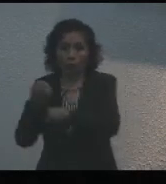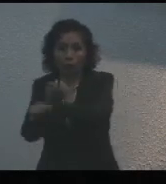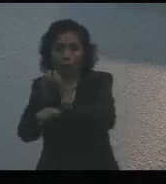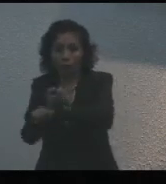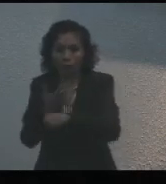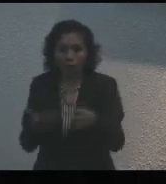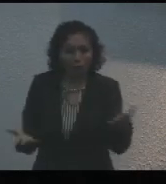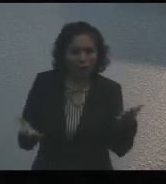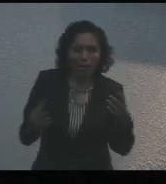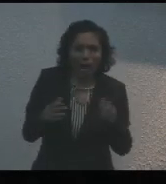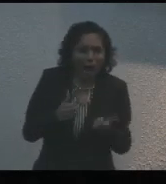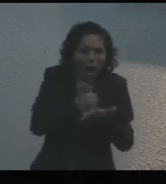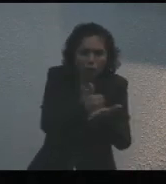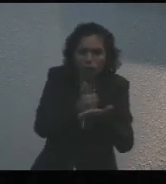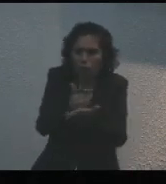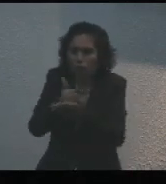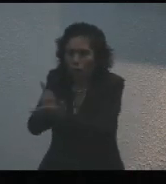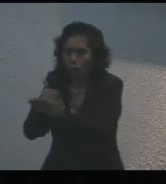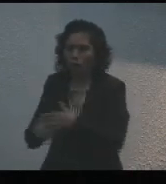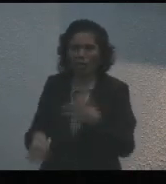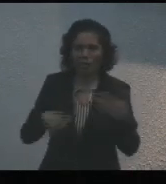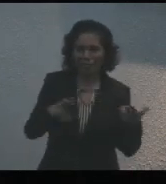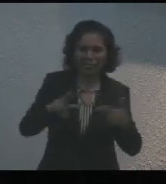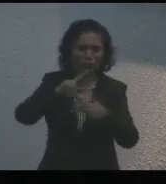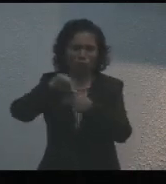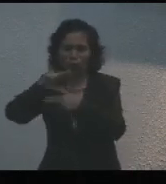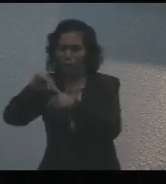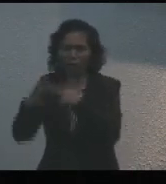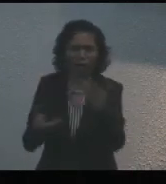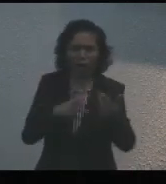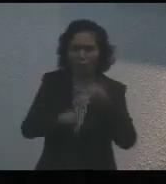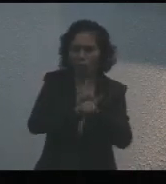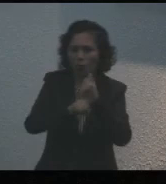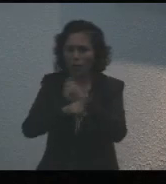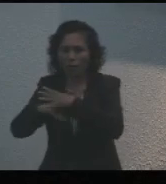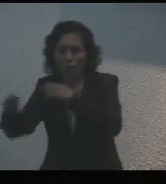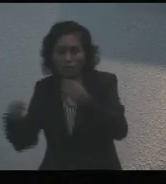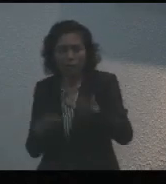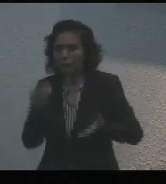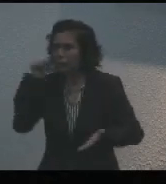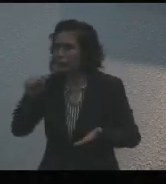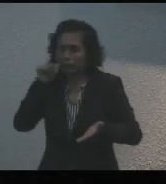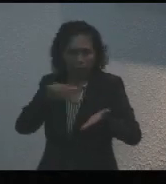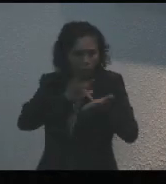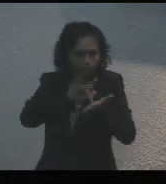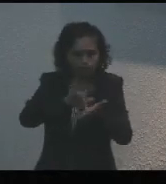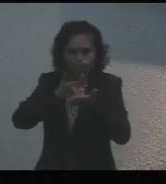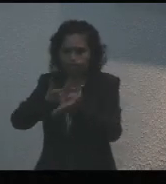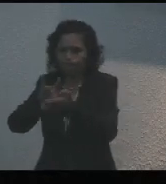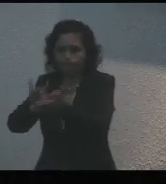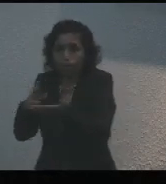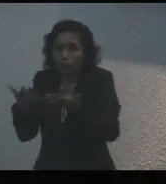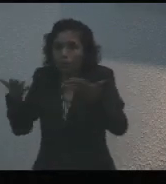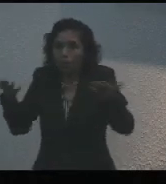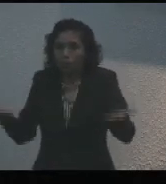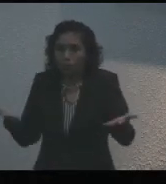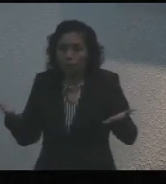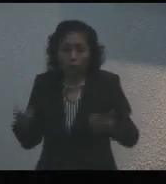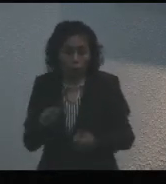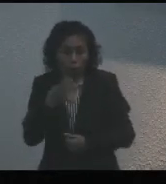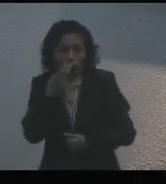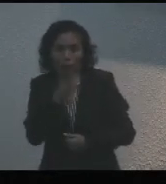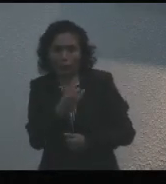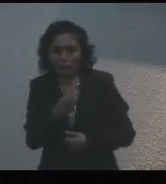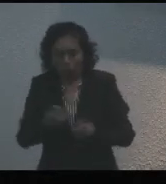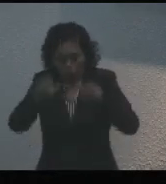los desastres naturales, han sido garantizando la seguridad de las y los quintanarroenses, así como su patrimonio e